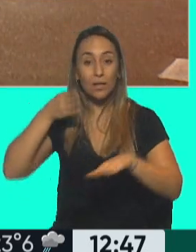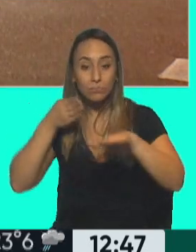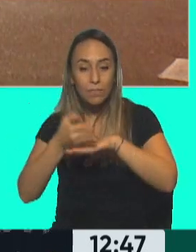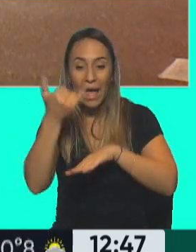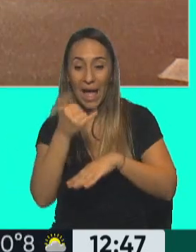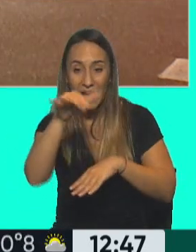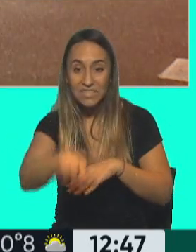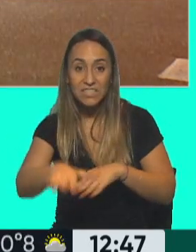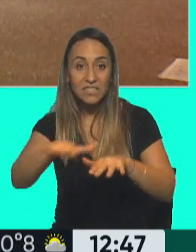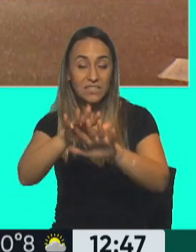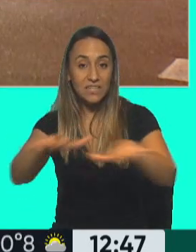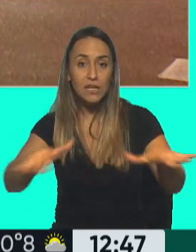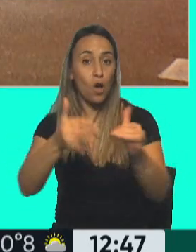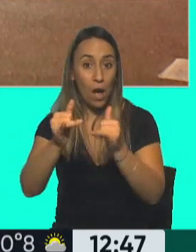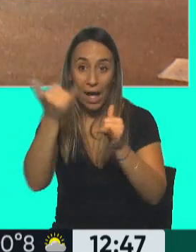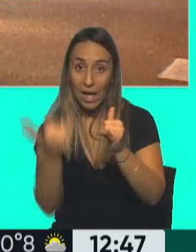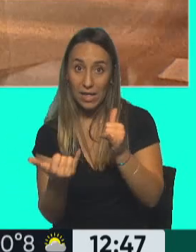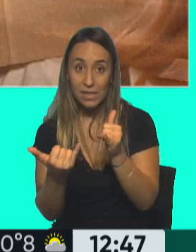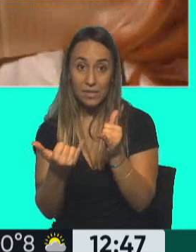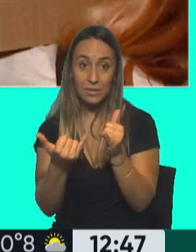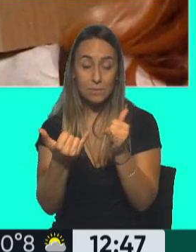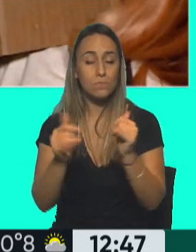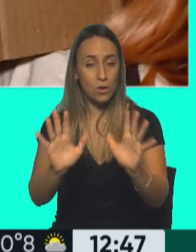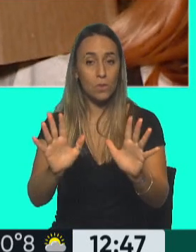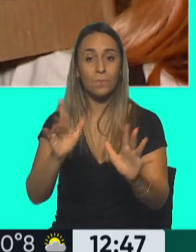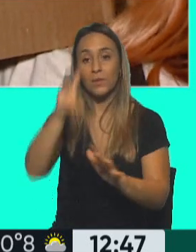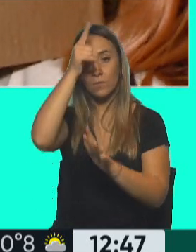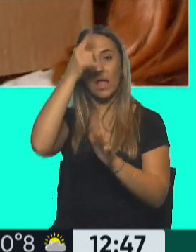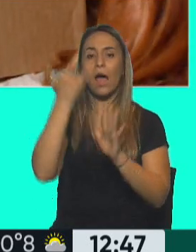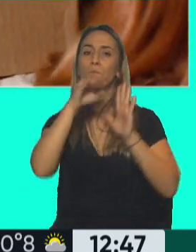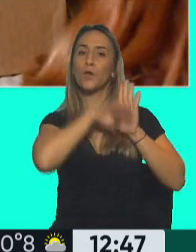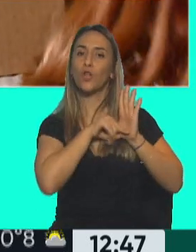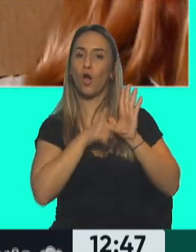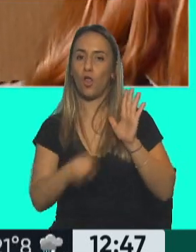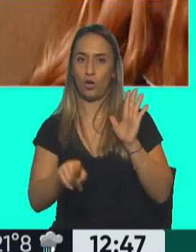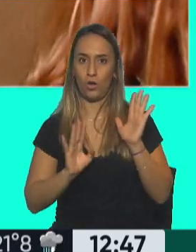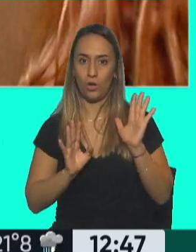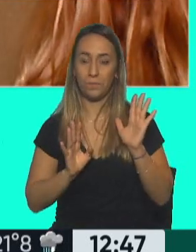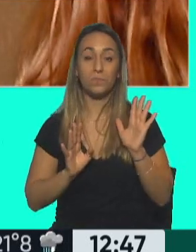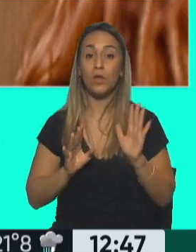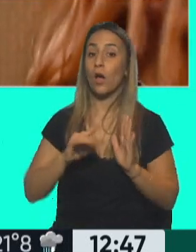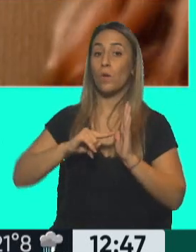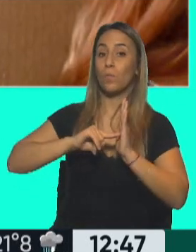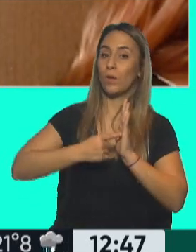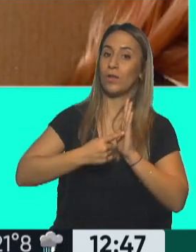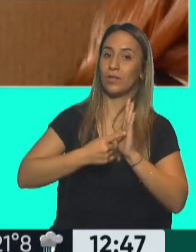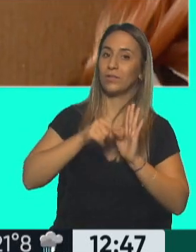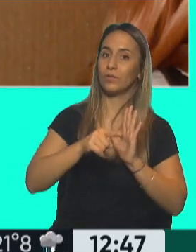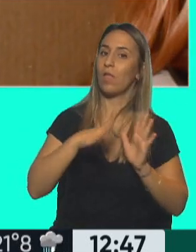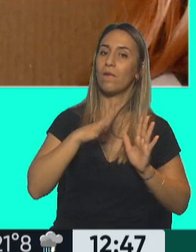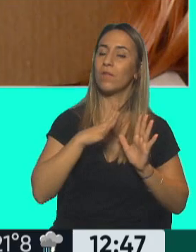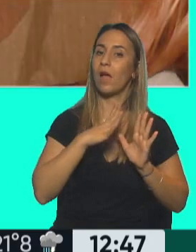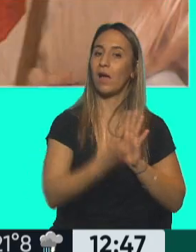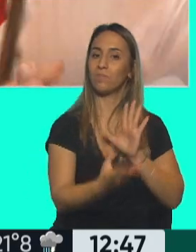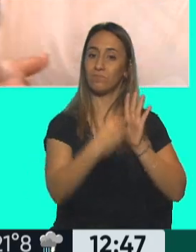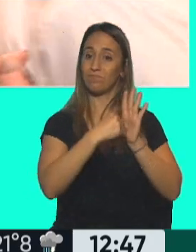niños, niñas y adolescentes presentes. Y la Ciudad Autónoma de Buenos Aires, como otras provincias, todavía no han adherido a este protocolo, que